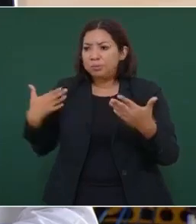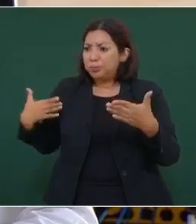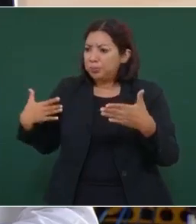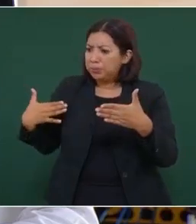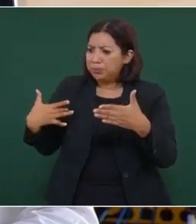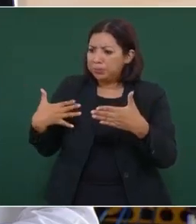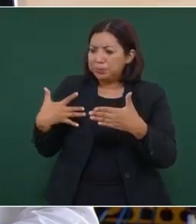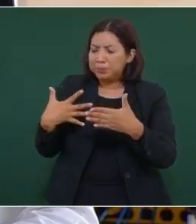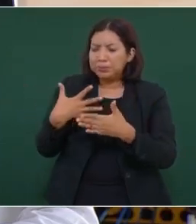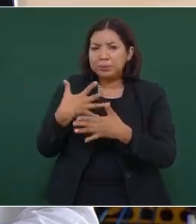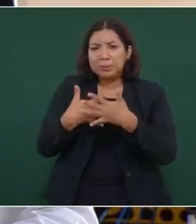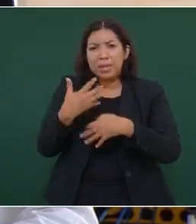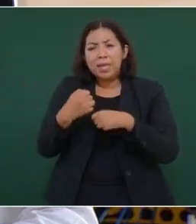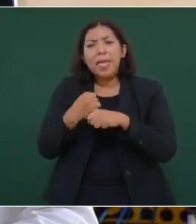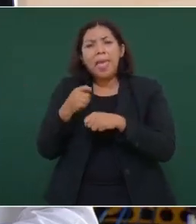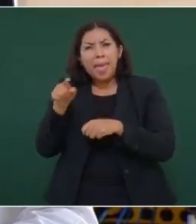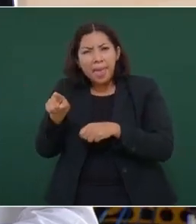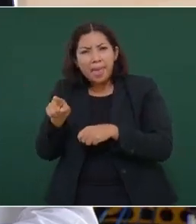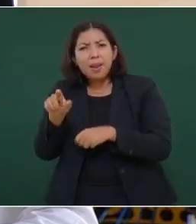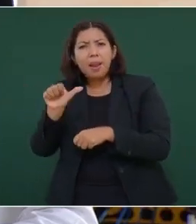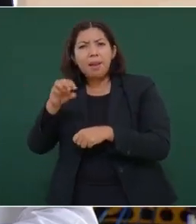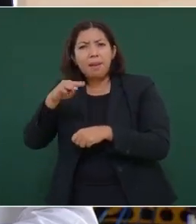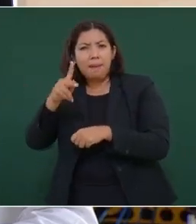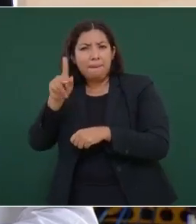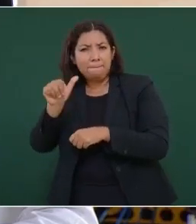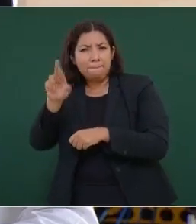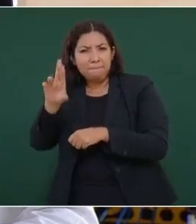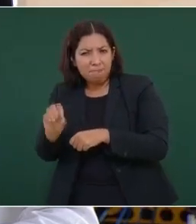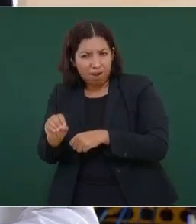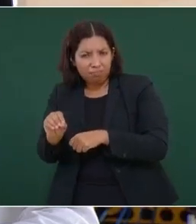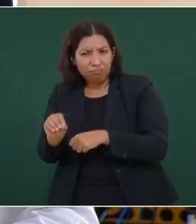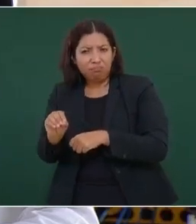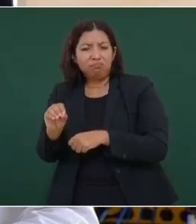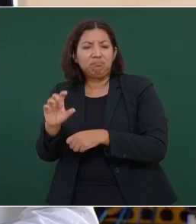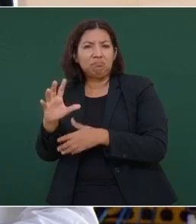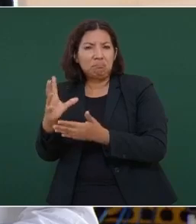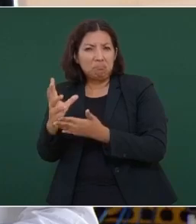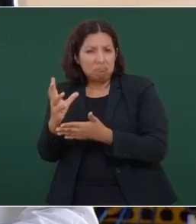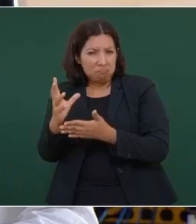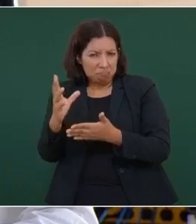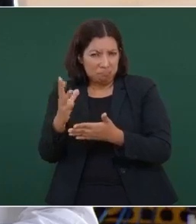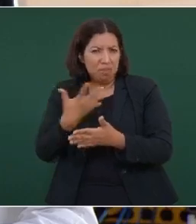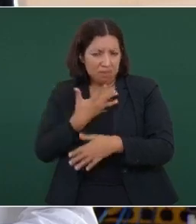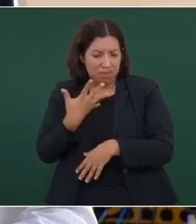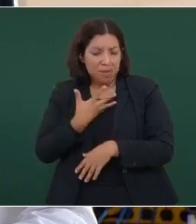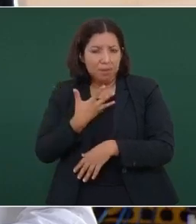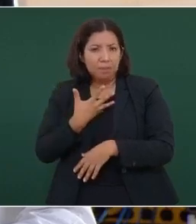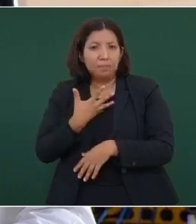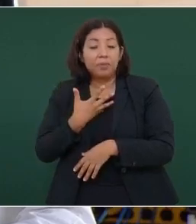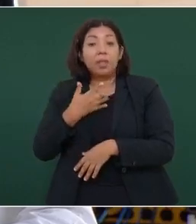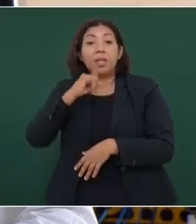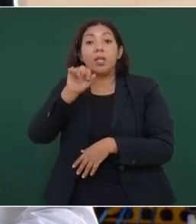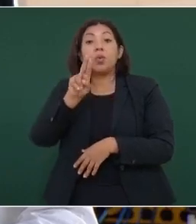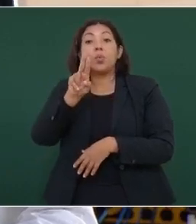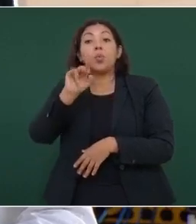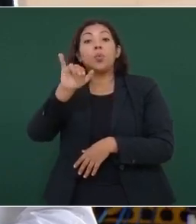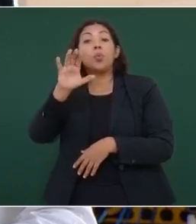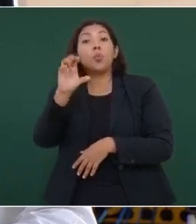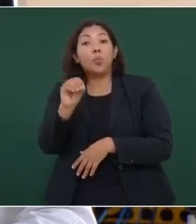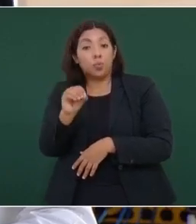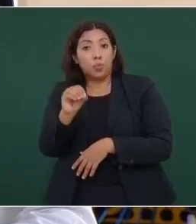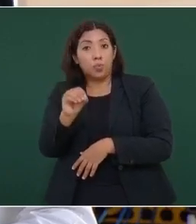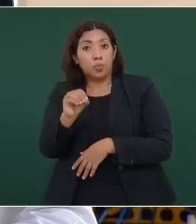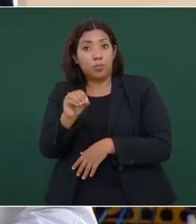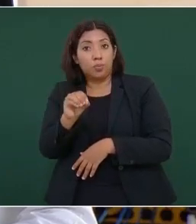proceso ha ganado algunos amparos, ¿no? Estoy hablando de Julio Orellana Luévanos, ha